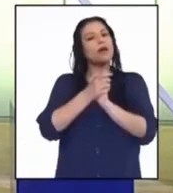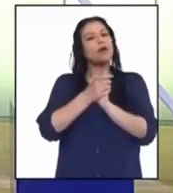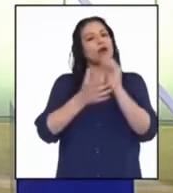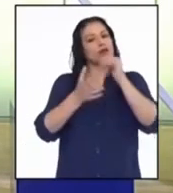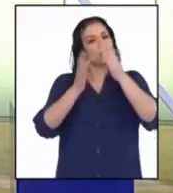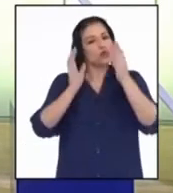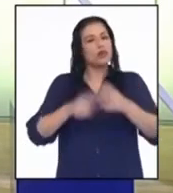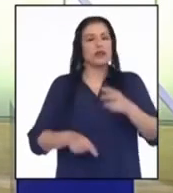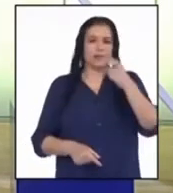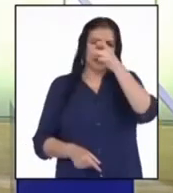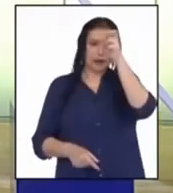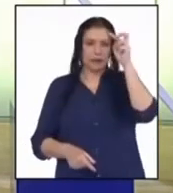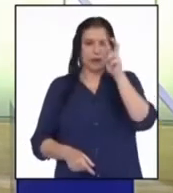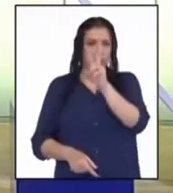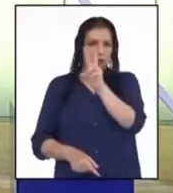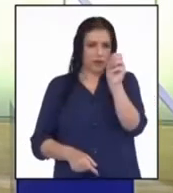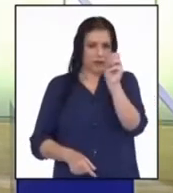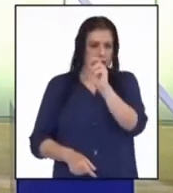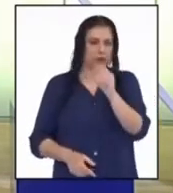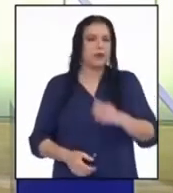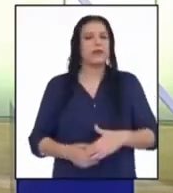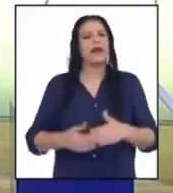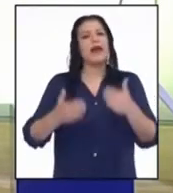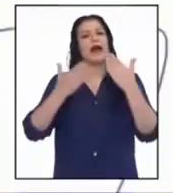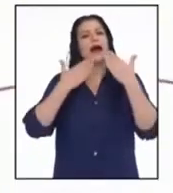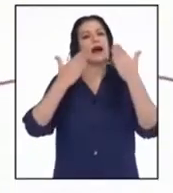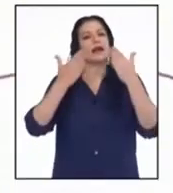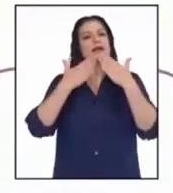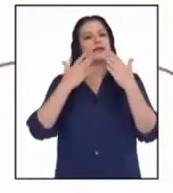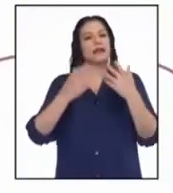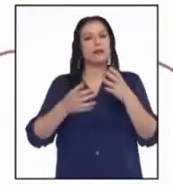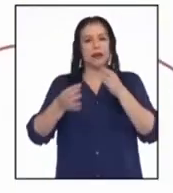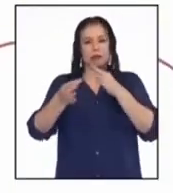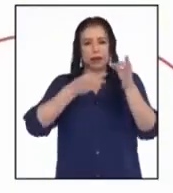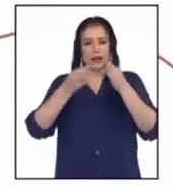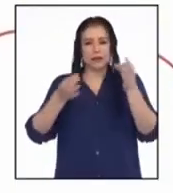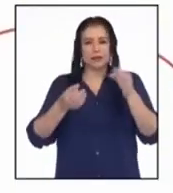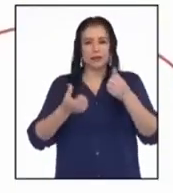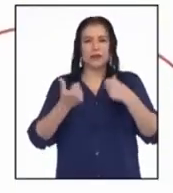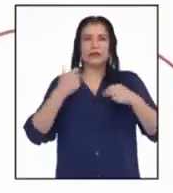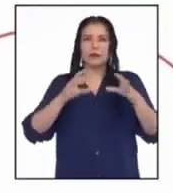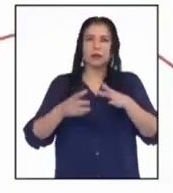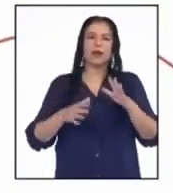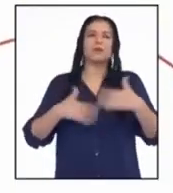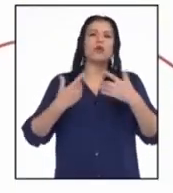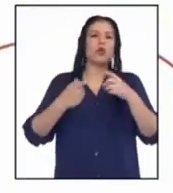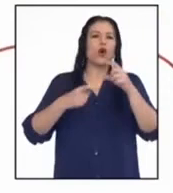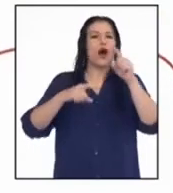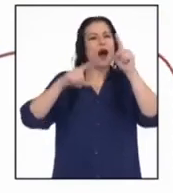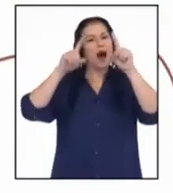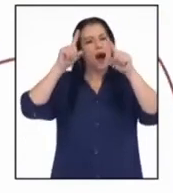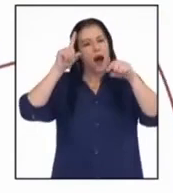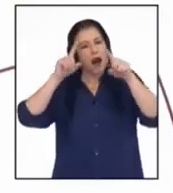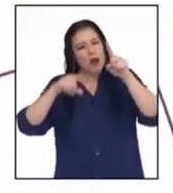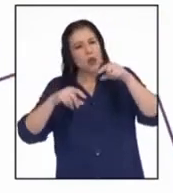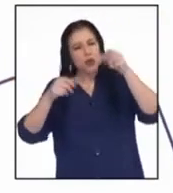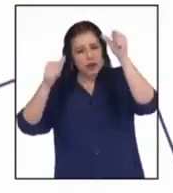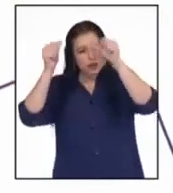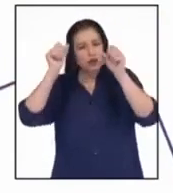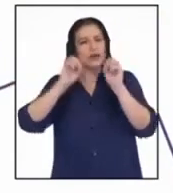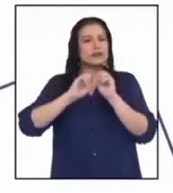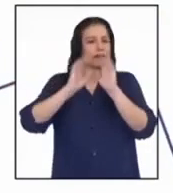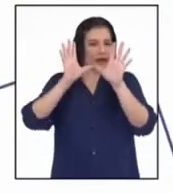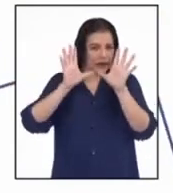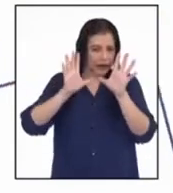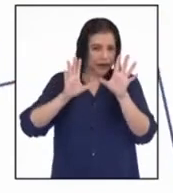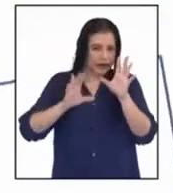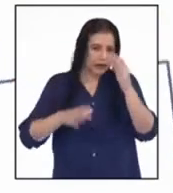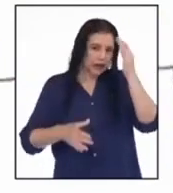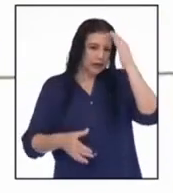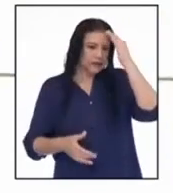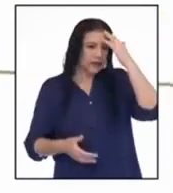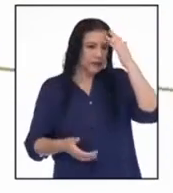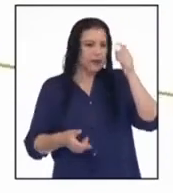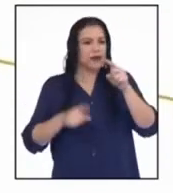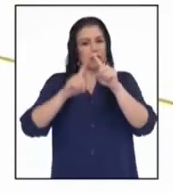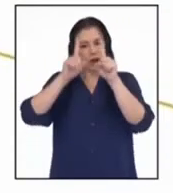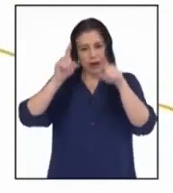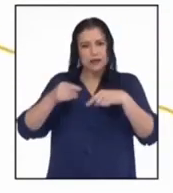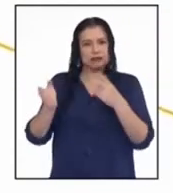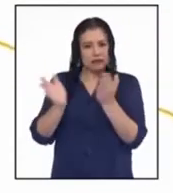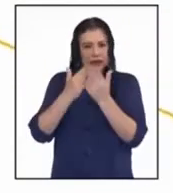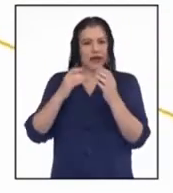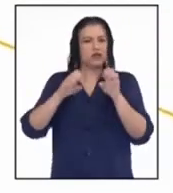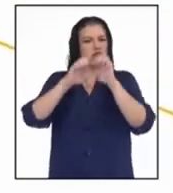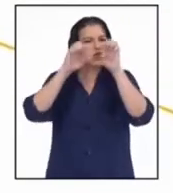2020. Agradece el recuento de las actividades porque pudo aclarar algunas dudas que tenía. Sabe lo que es una cartilla y